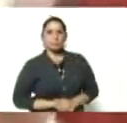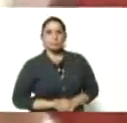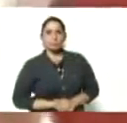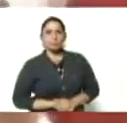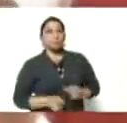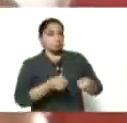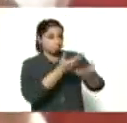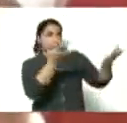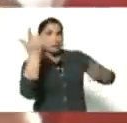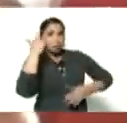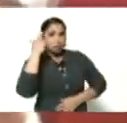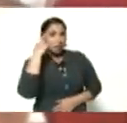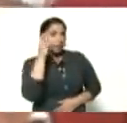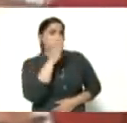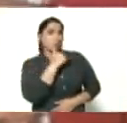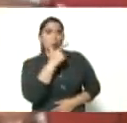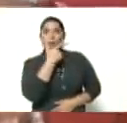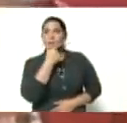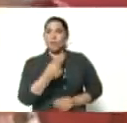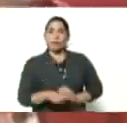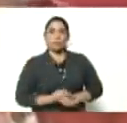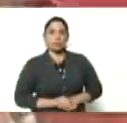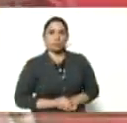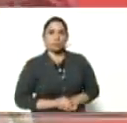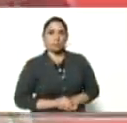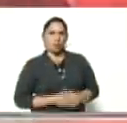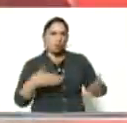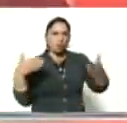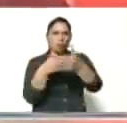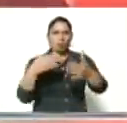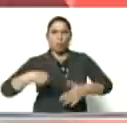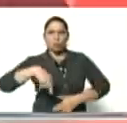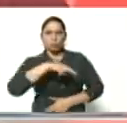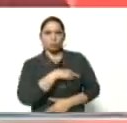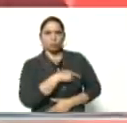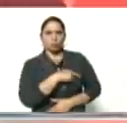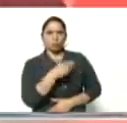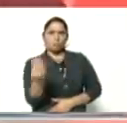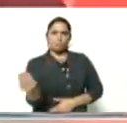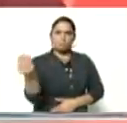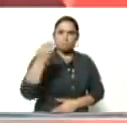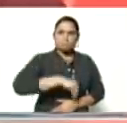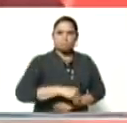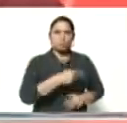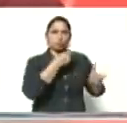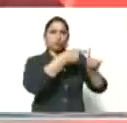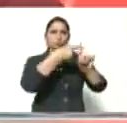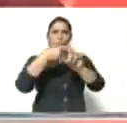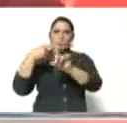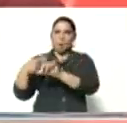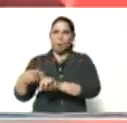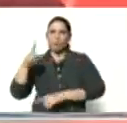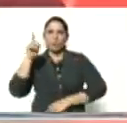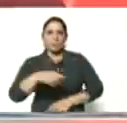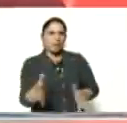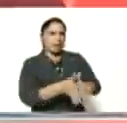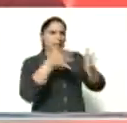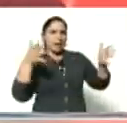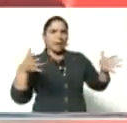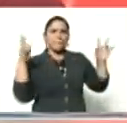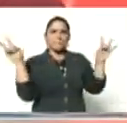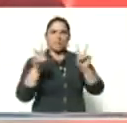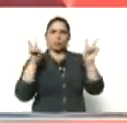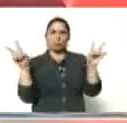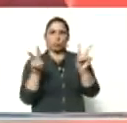Ellos saben que no les va a ser fácil contra nosotros. Además, si a eso le sumamos, presidente, aquella gran victoria, que